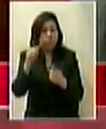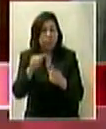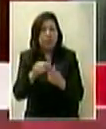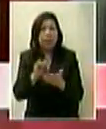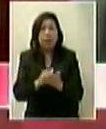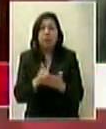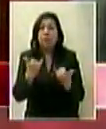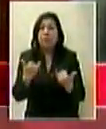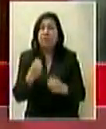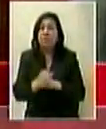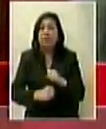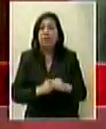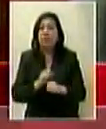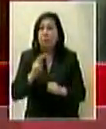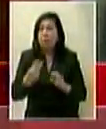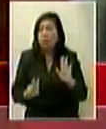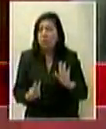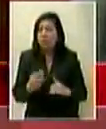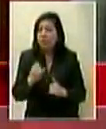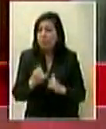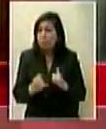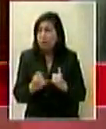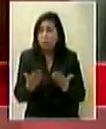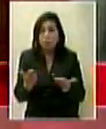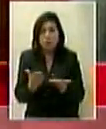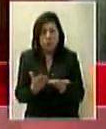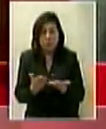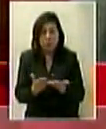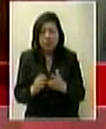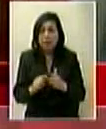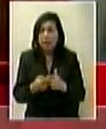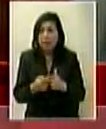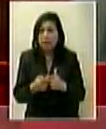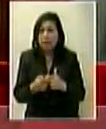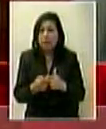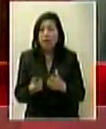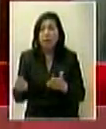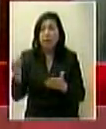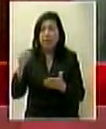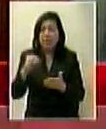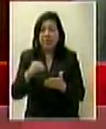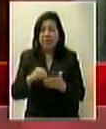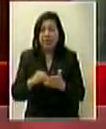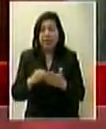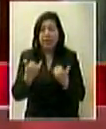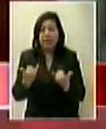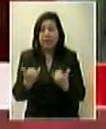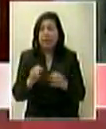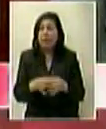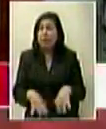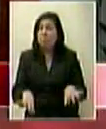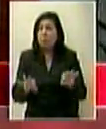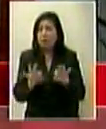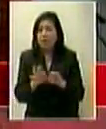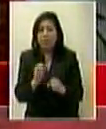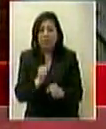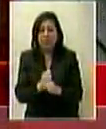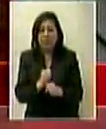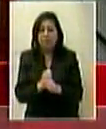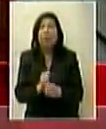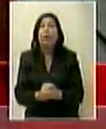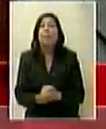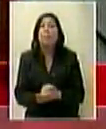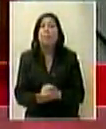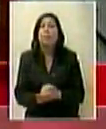de que este año 2012 culminen los estudios y se inicie la adjudicación de estas importantes obras que nos va a